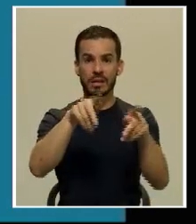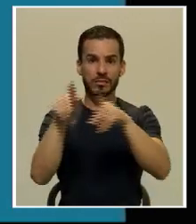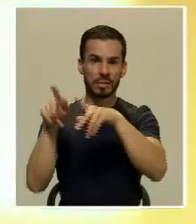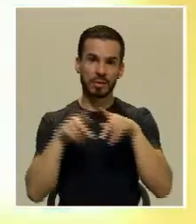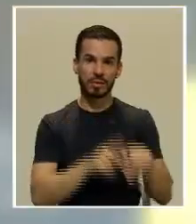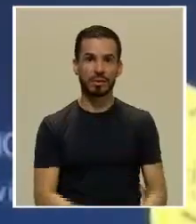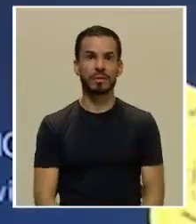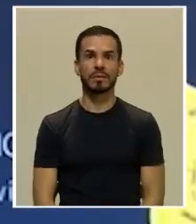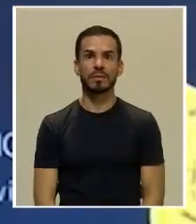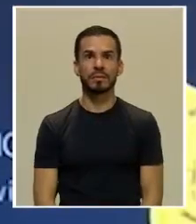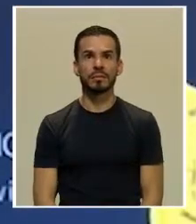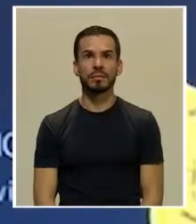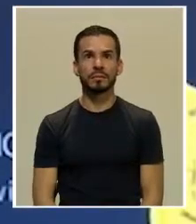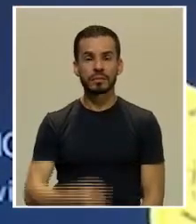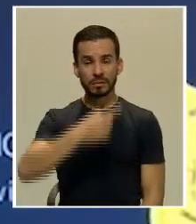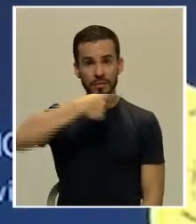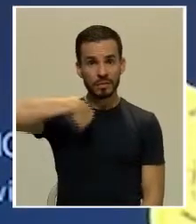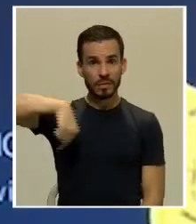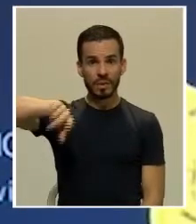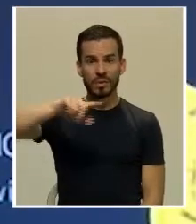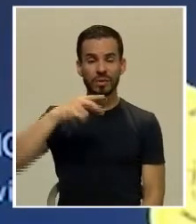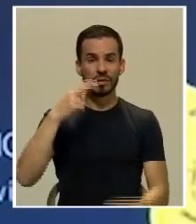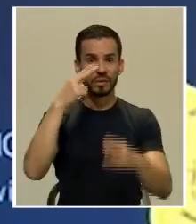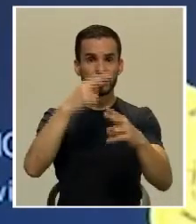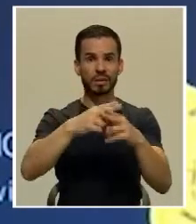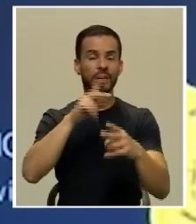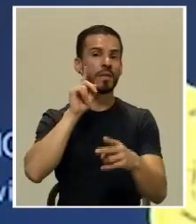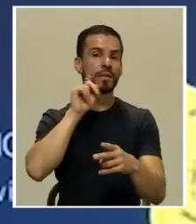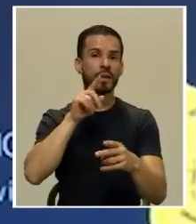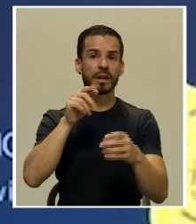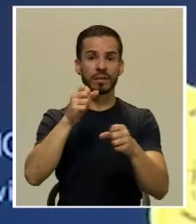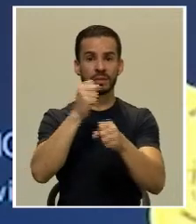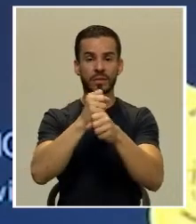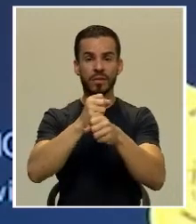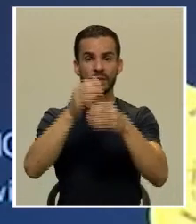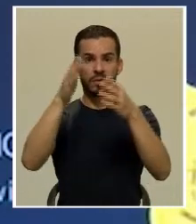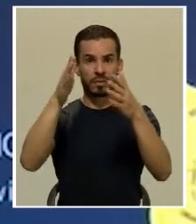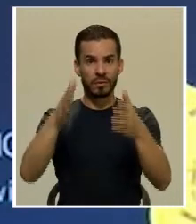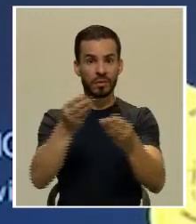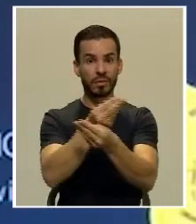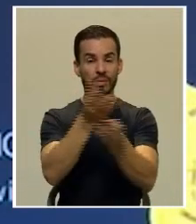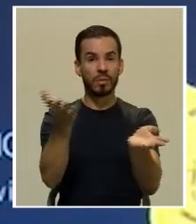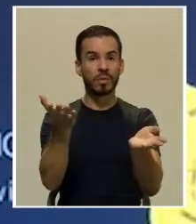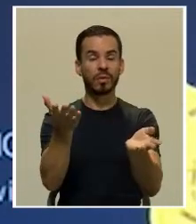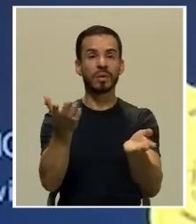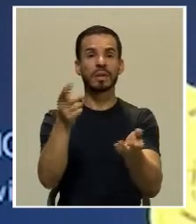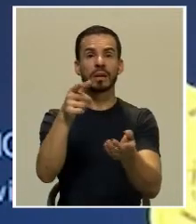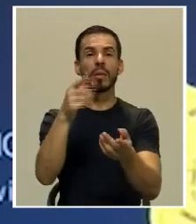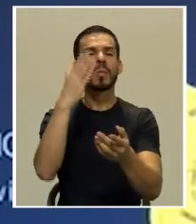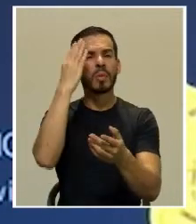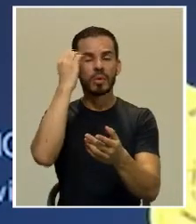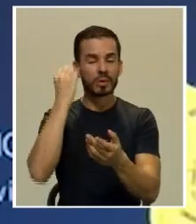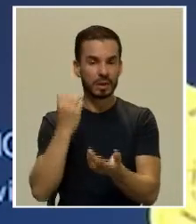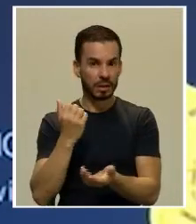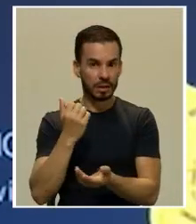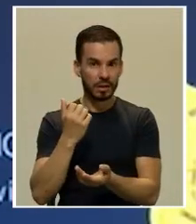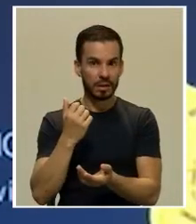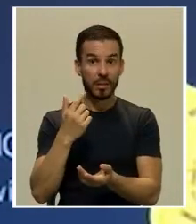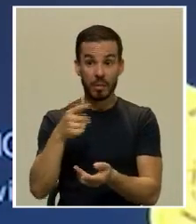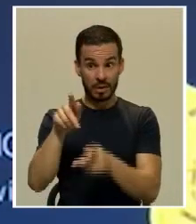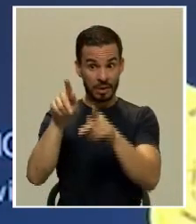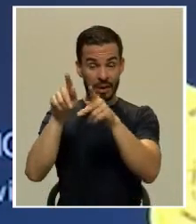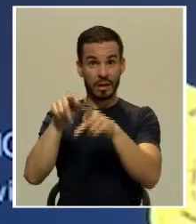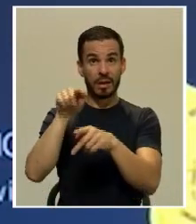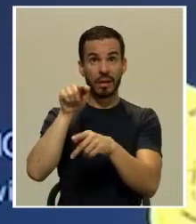víctimas. Nosotros lo denominamos falso funcionario público en virtud de que